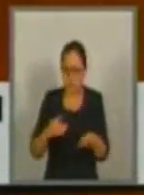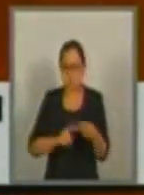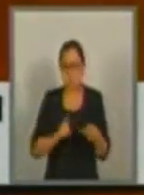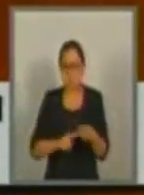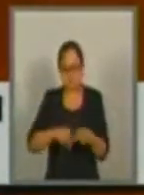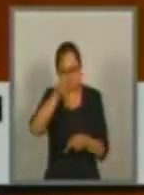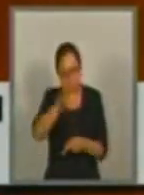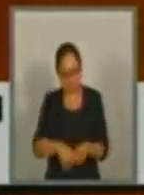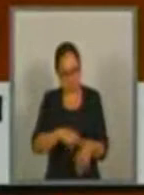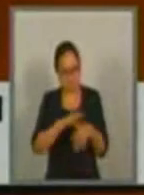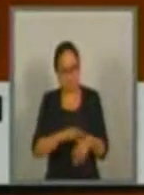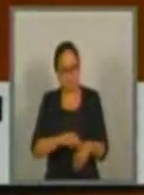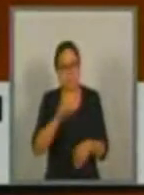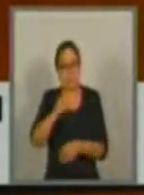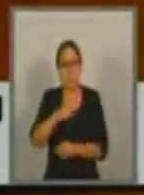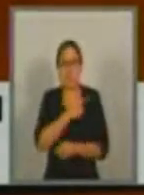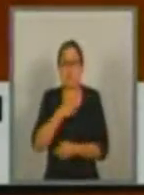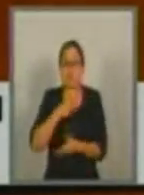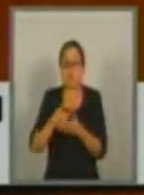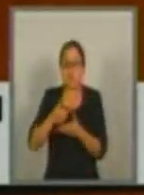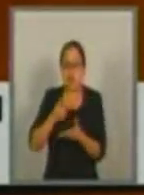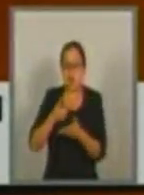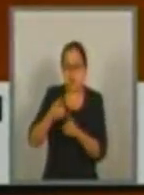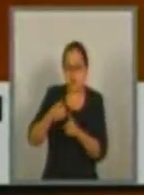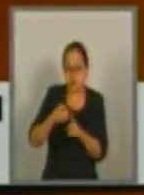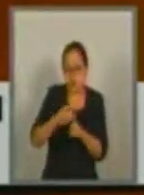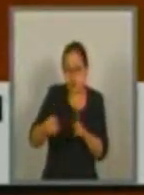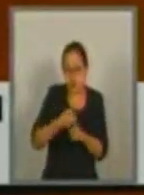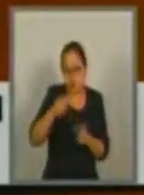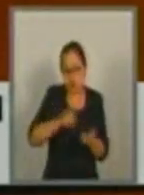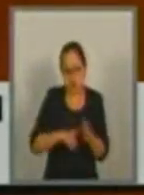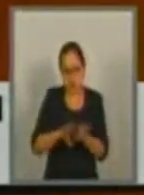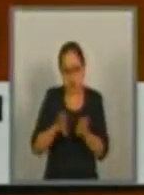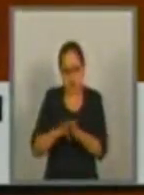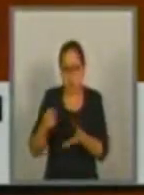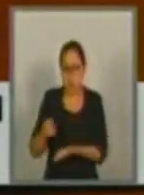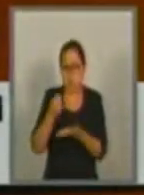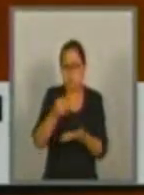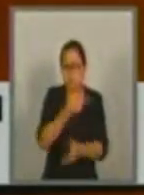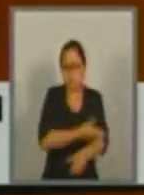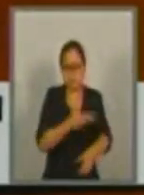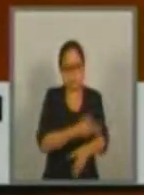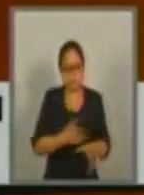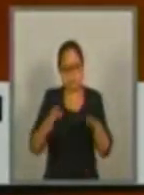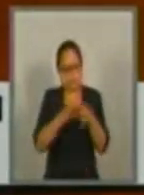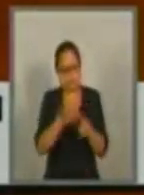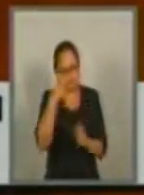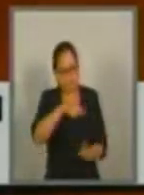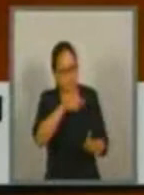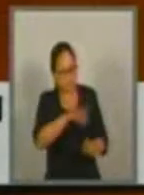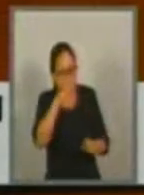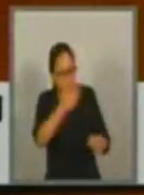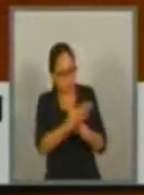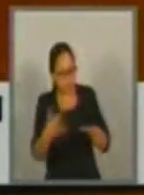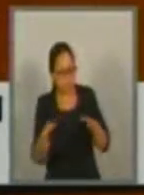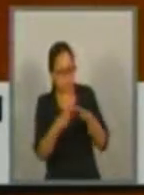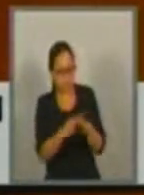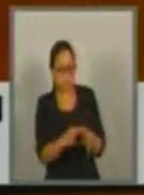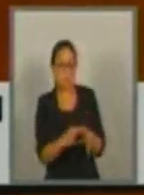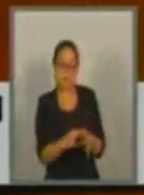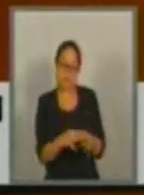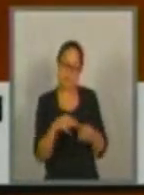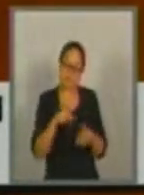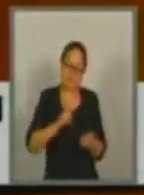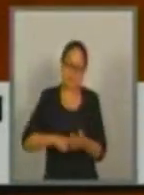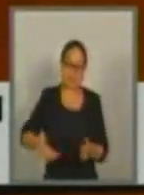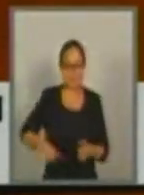por supuesto, que prevé el manejo transparente de los recursos públicos destinados a esta responsabilidad esencial